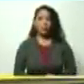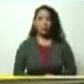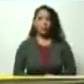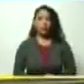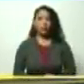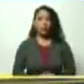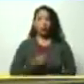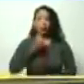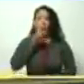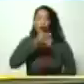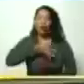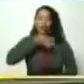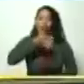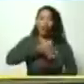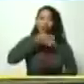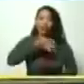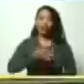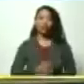Bueno, buenas tardes.